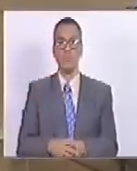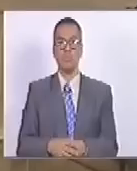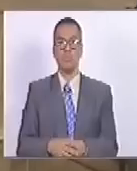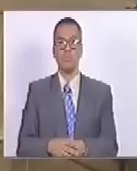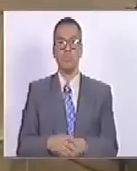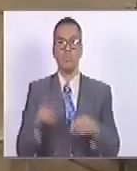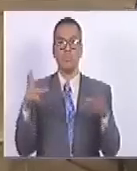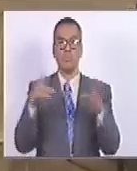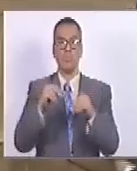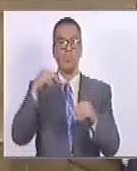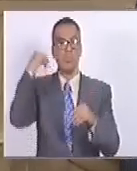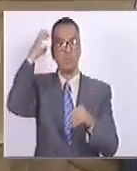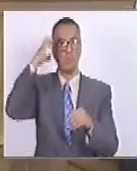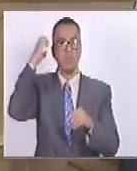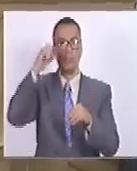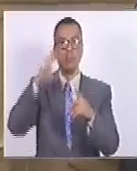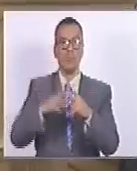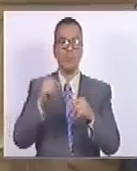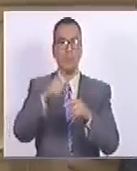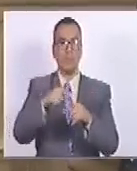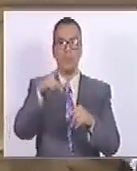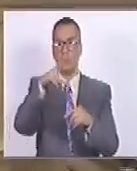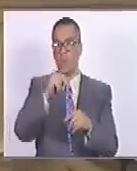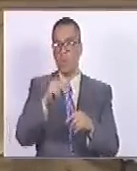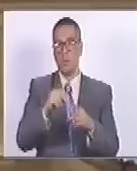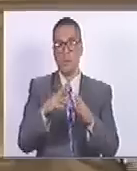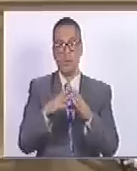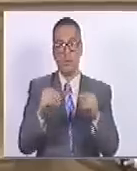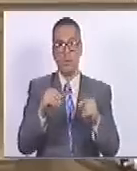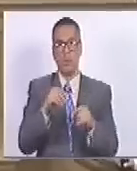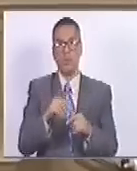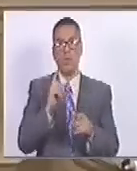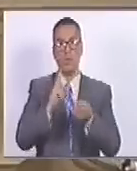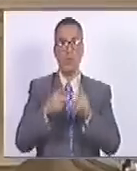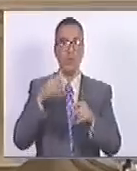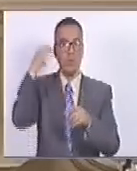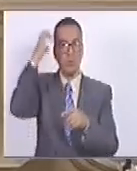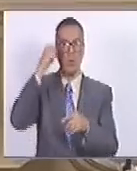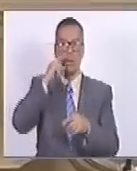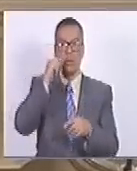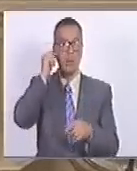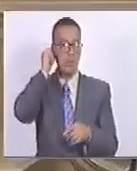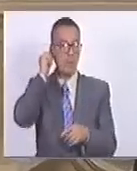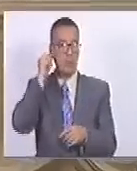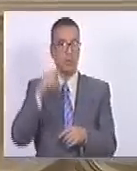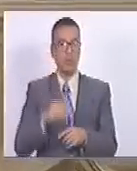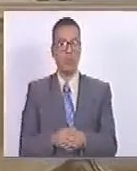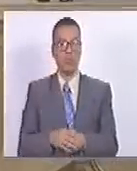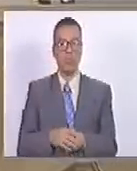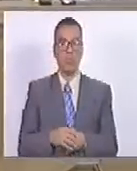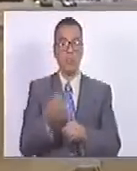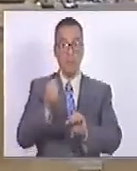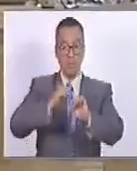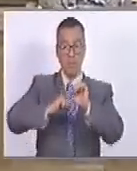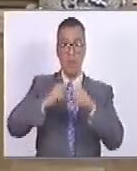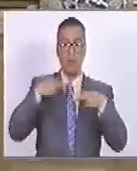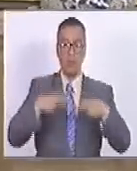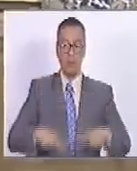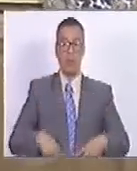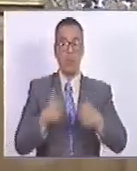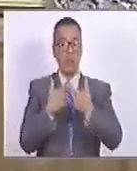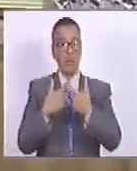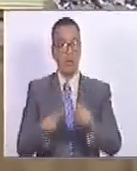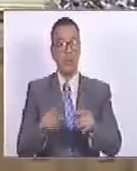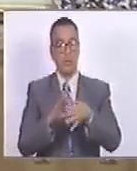de todos los europeos, de todas las europeas. Hay europeas y europeos que defienden la vida, la libertad,